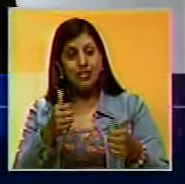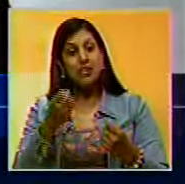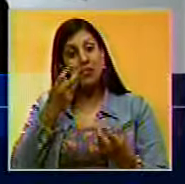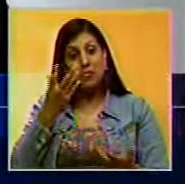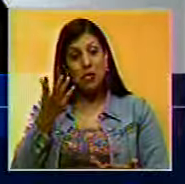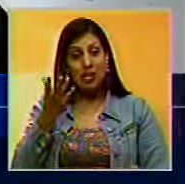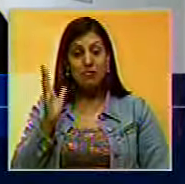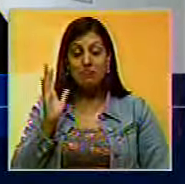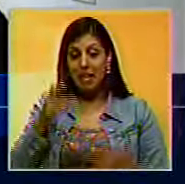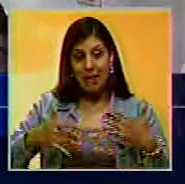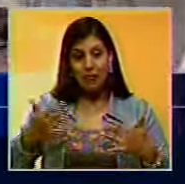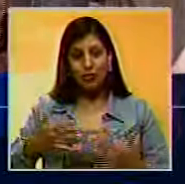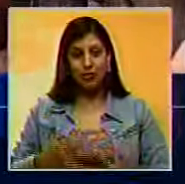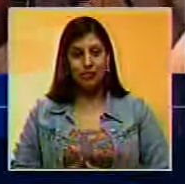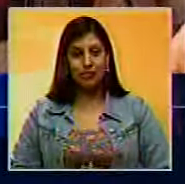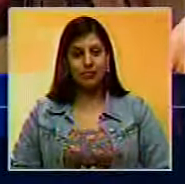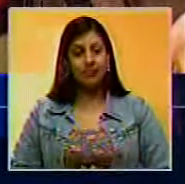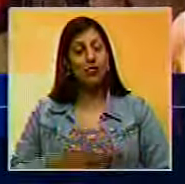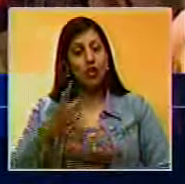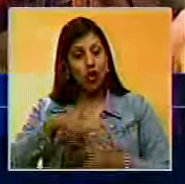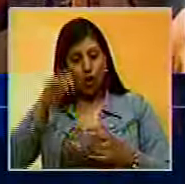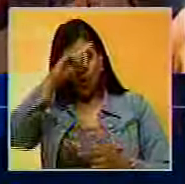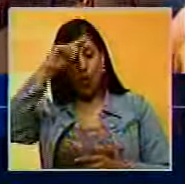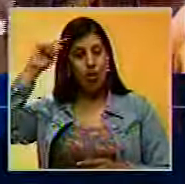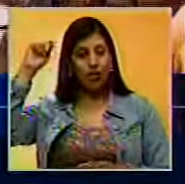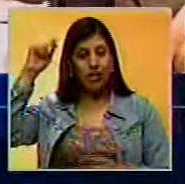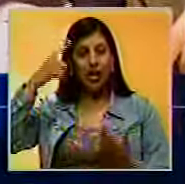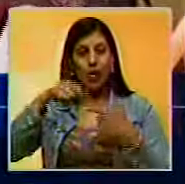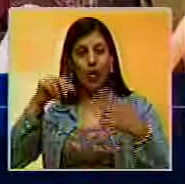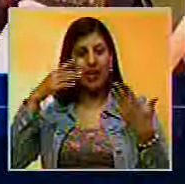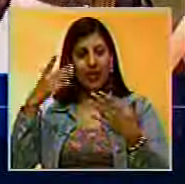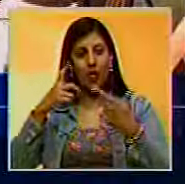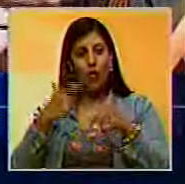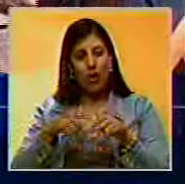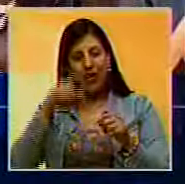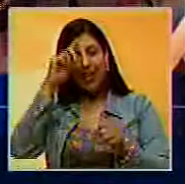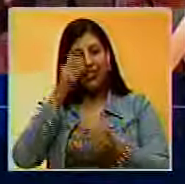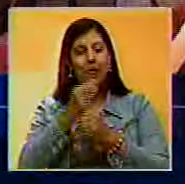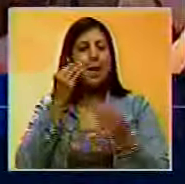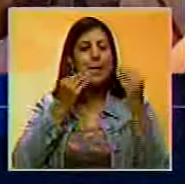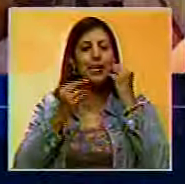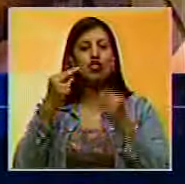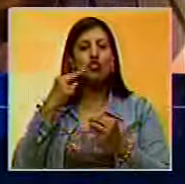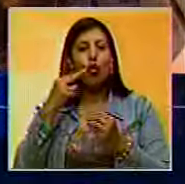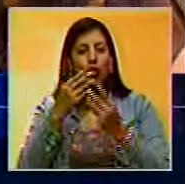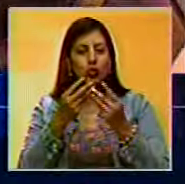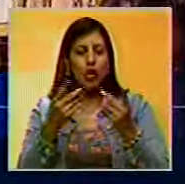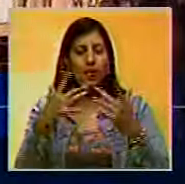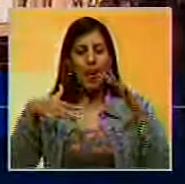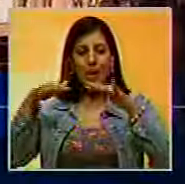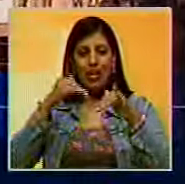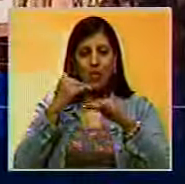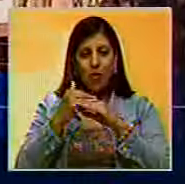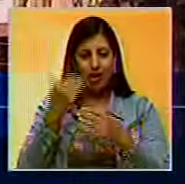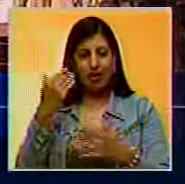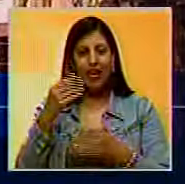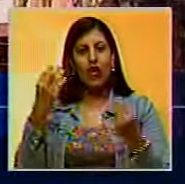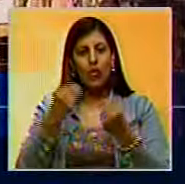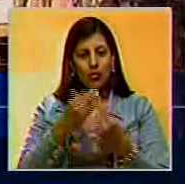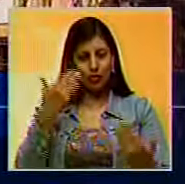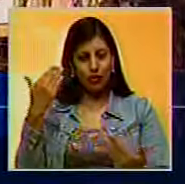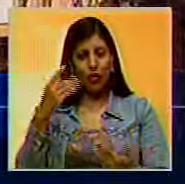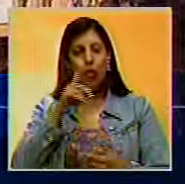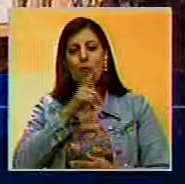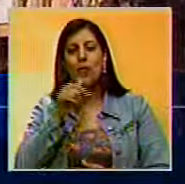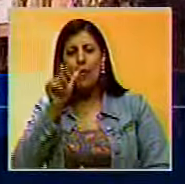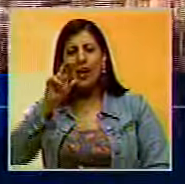bueno, de verdad, muy emocionado. Oscarcito presentó la versión remix de su éxito Besos de Chocolate junto a la agrupación de reggae venezolano